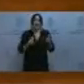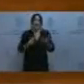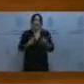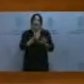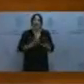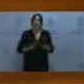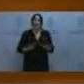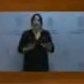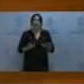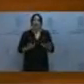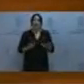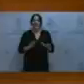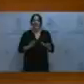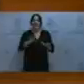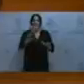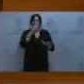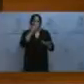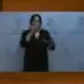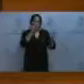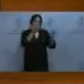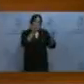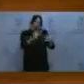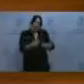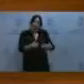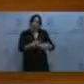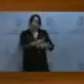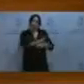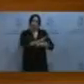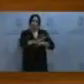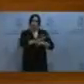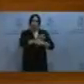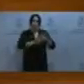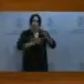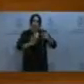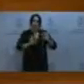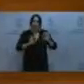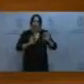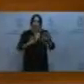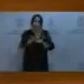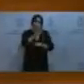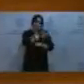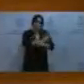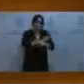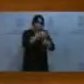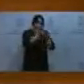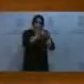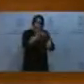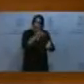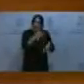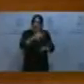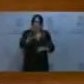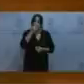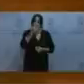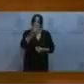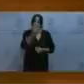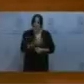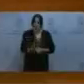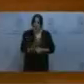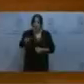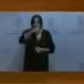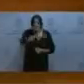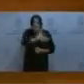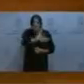cierto desinterés en la Administración pública y, en concreto, cuanto concierne a su consejería. Por eso hoy le queremos